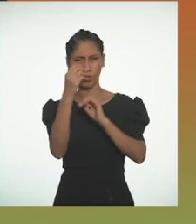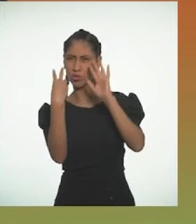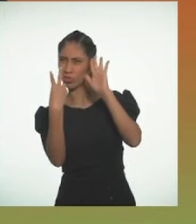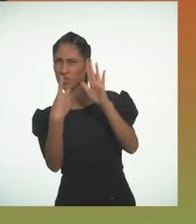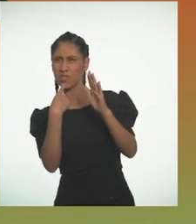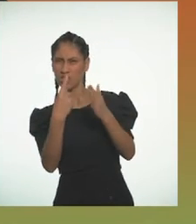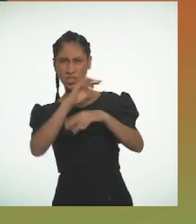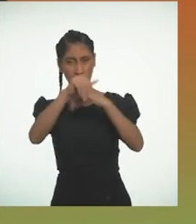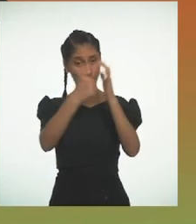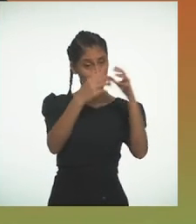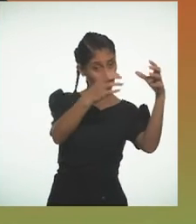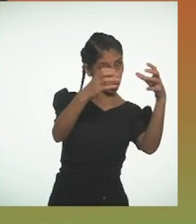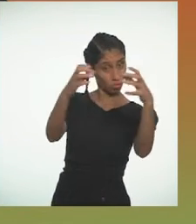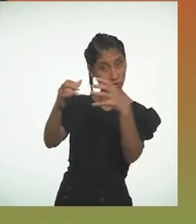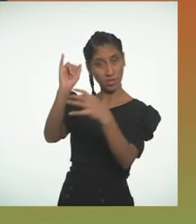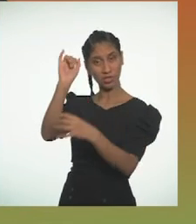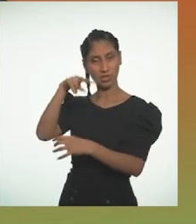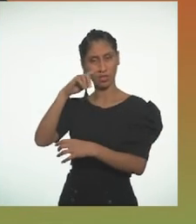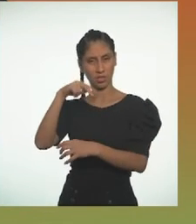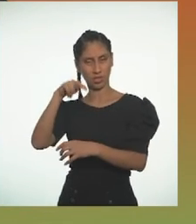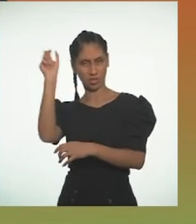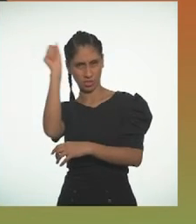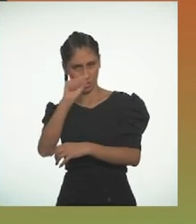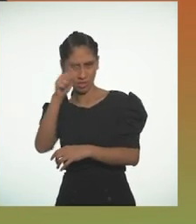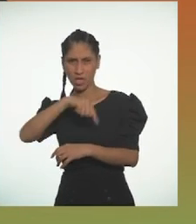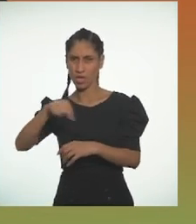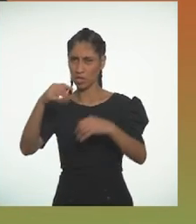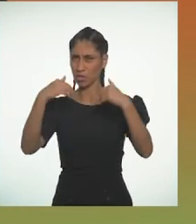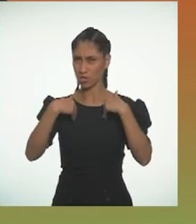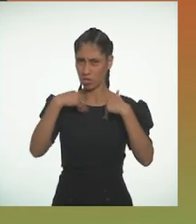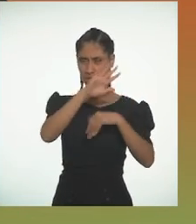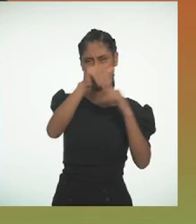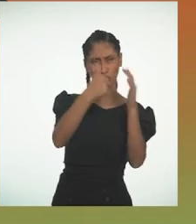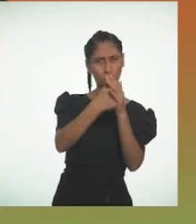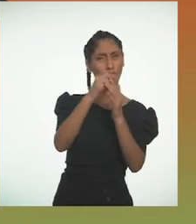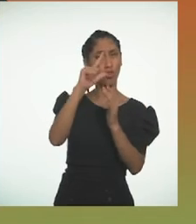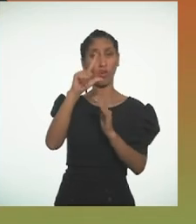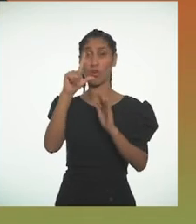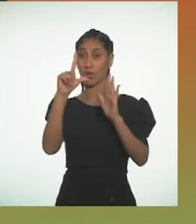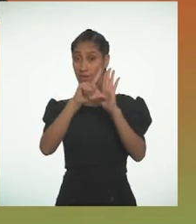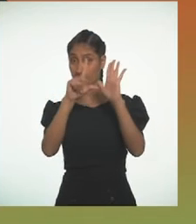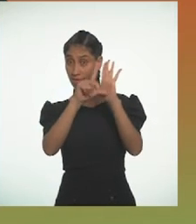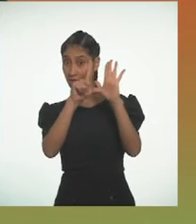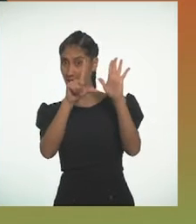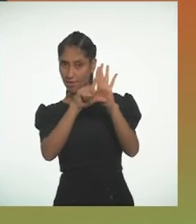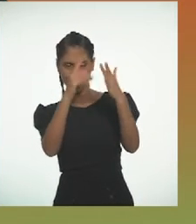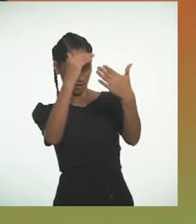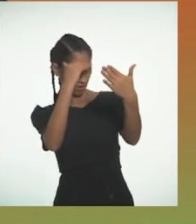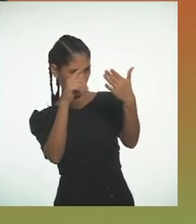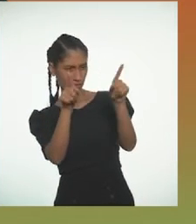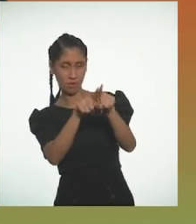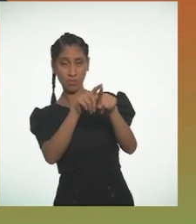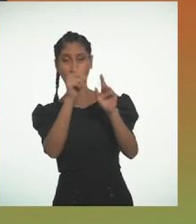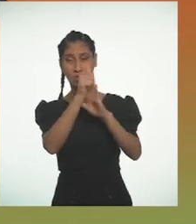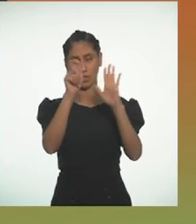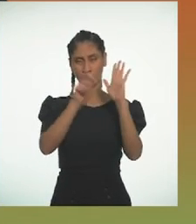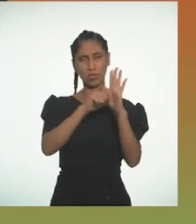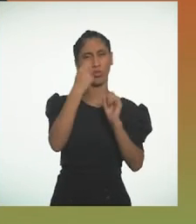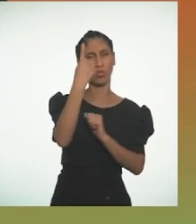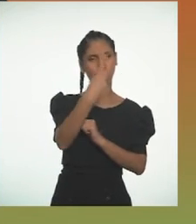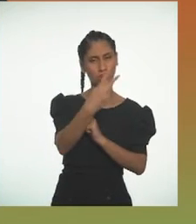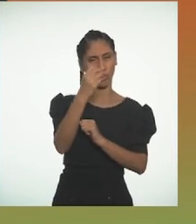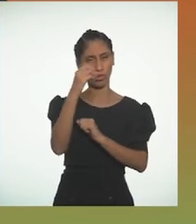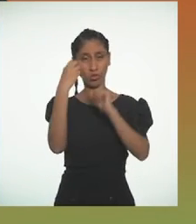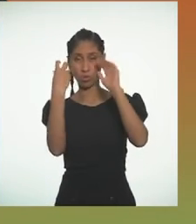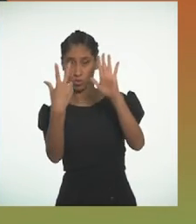tienen existencia legal y personería jurídica, mientras que el artículo 208